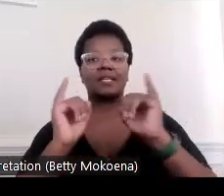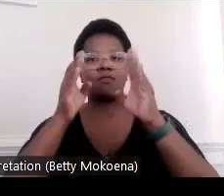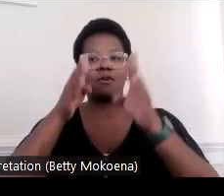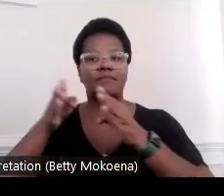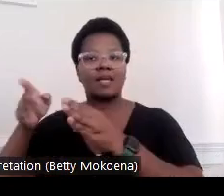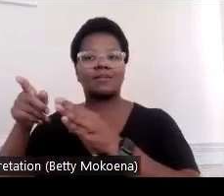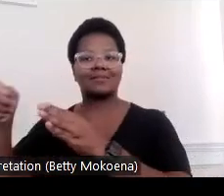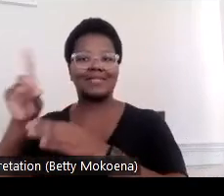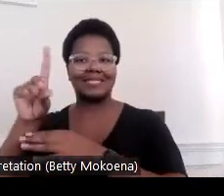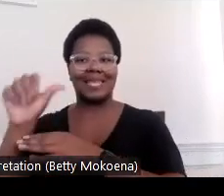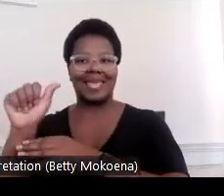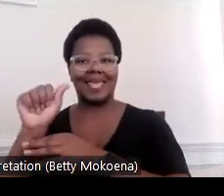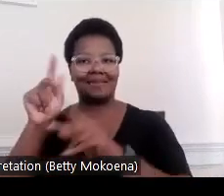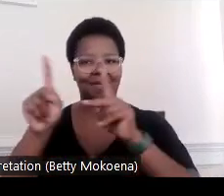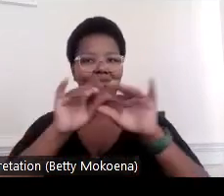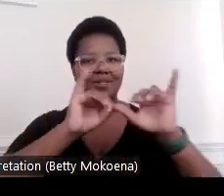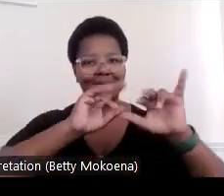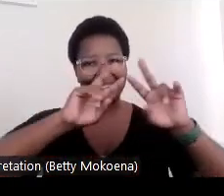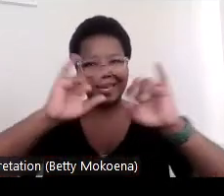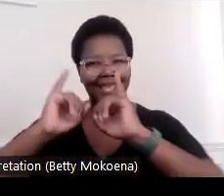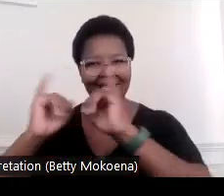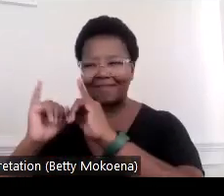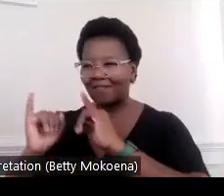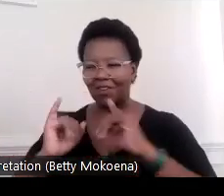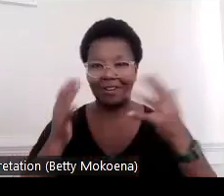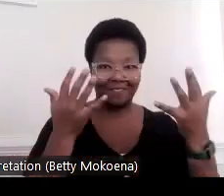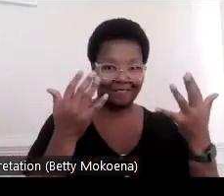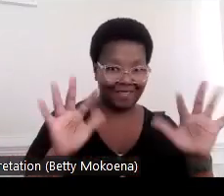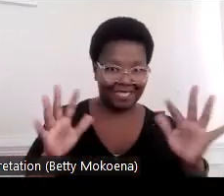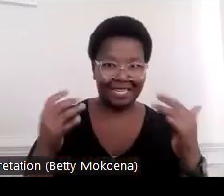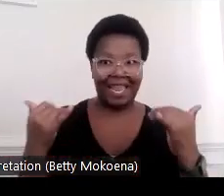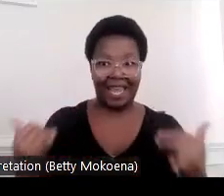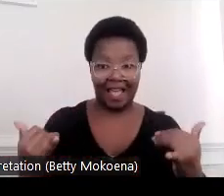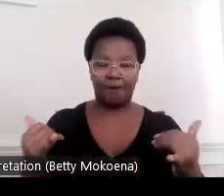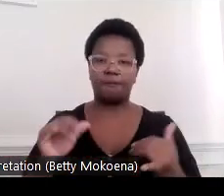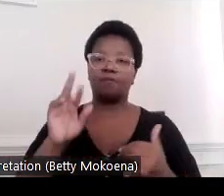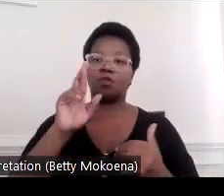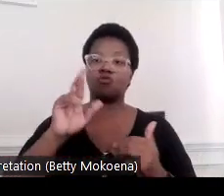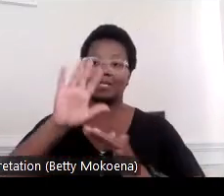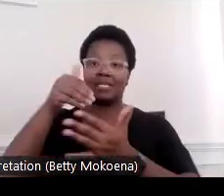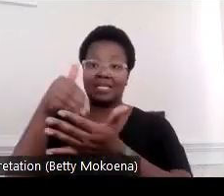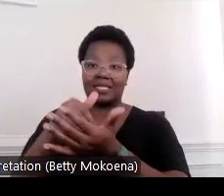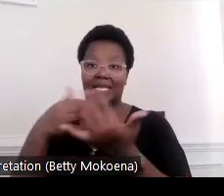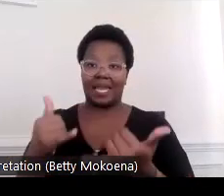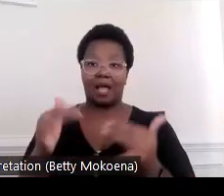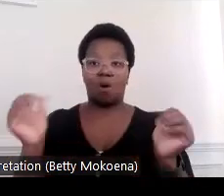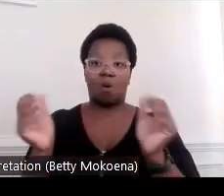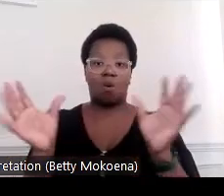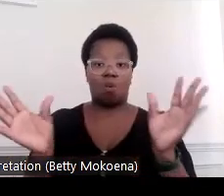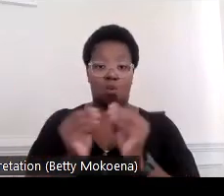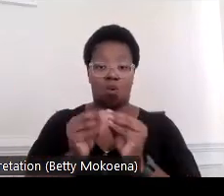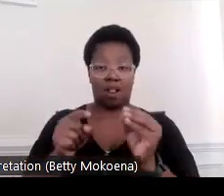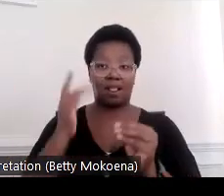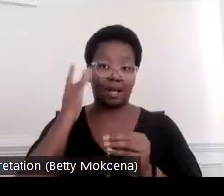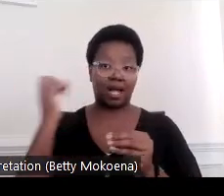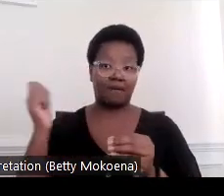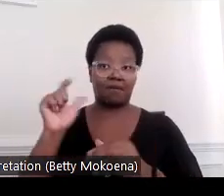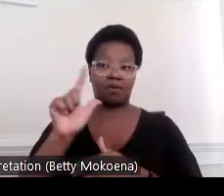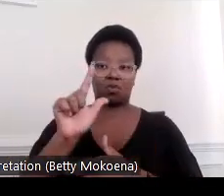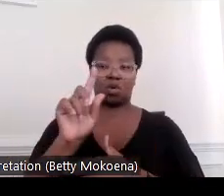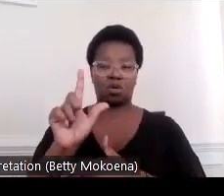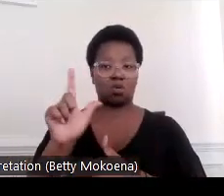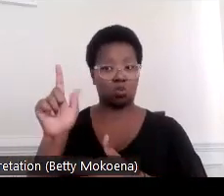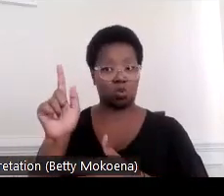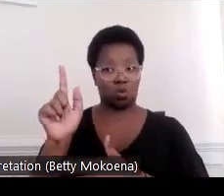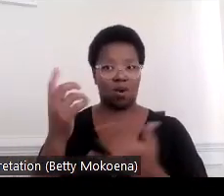de esa evaluación fue entrevistar a personas que estaban recibiendo servicios y todo eso ya se ha hecho y ahora los 21 centro regionales en